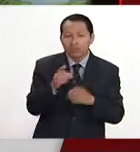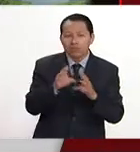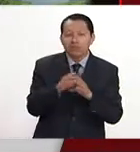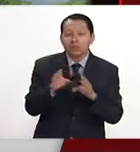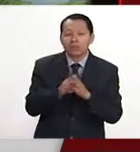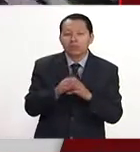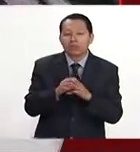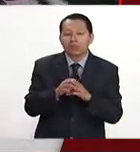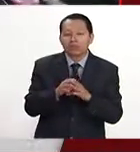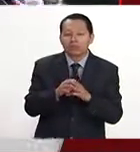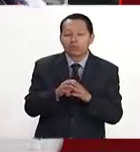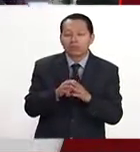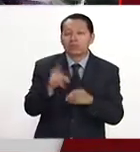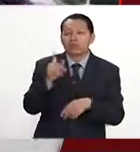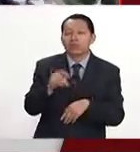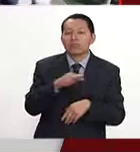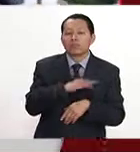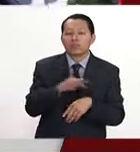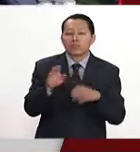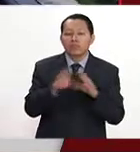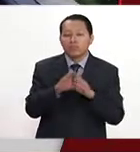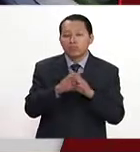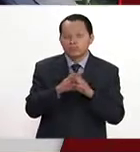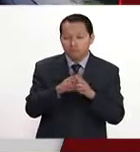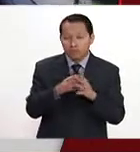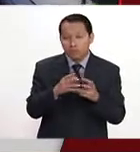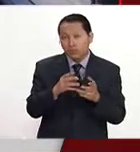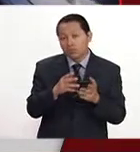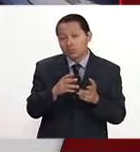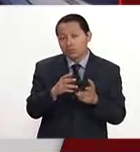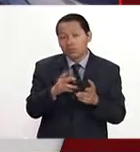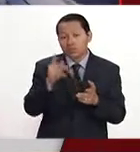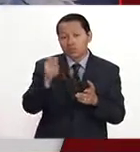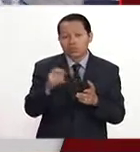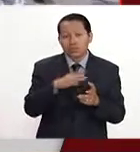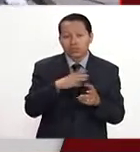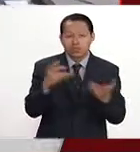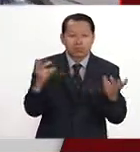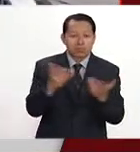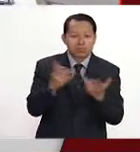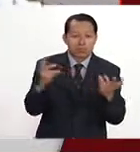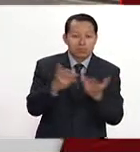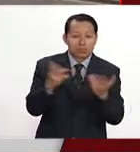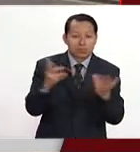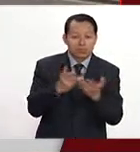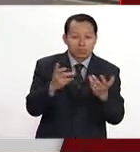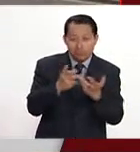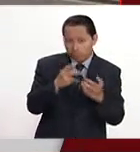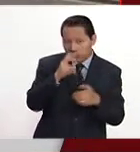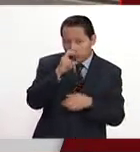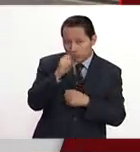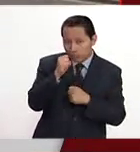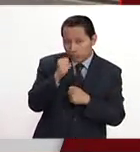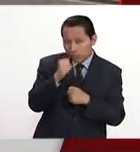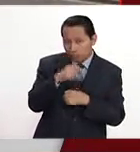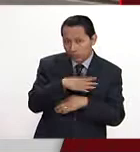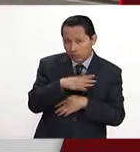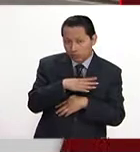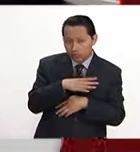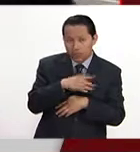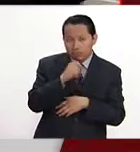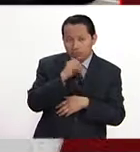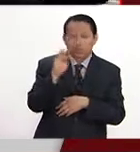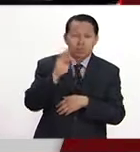de para congraciarse con su base a corto plazo, haga alguna acción radical, por llamarlo de alguna